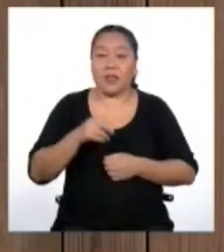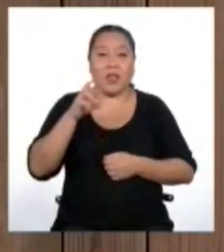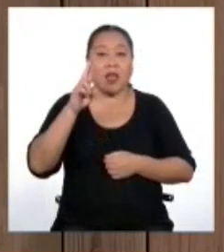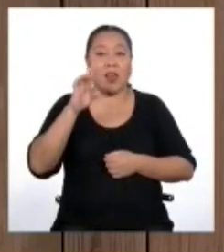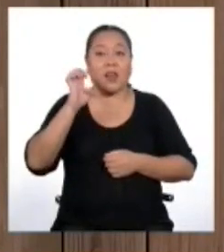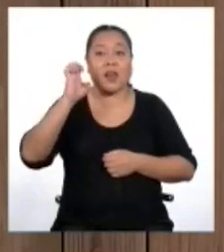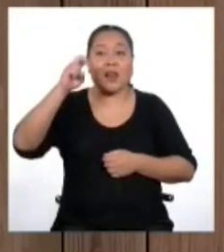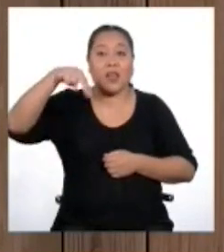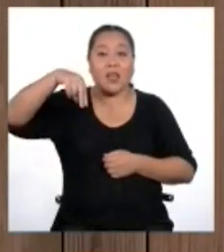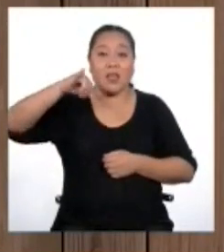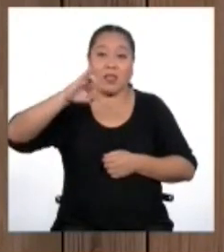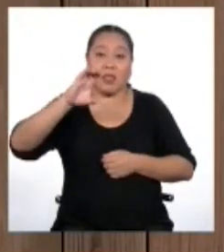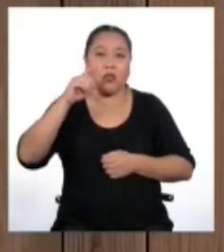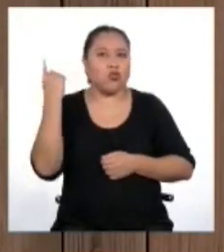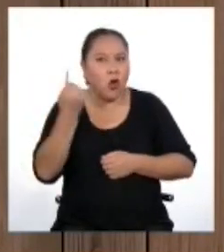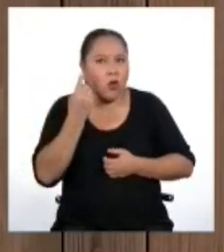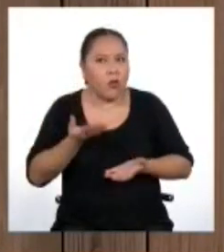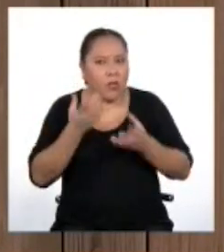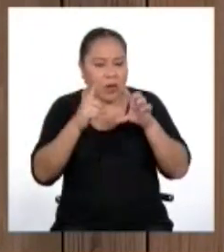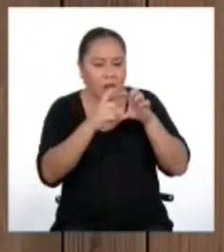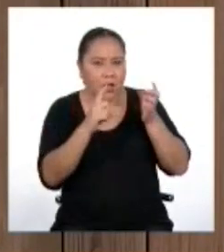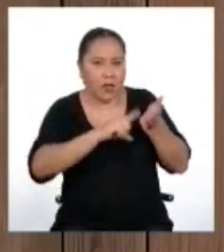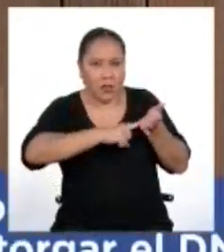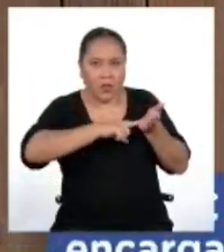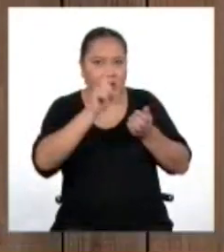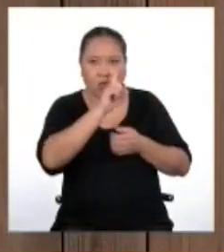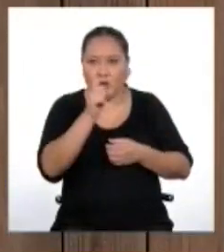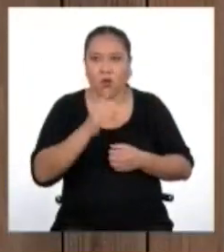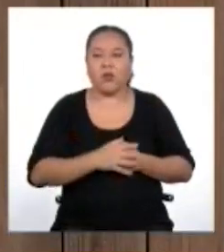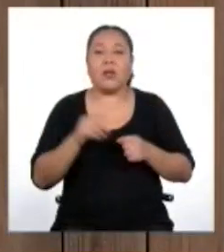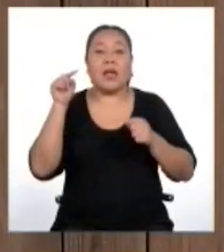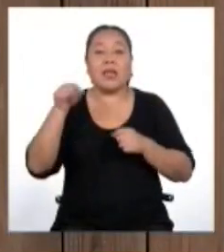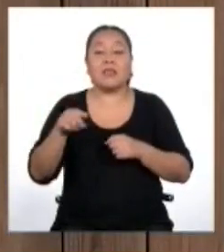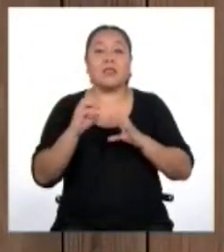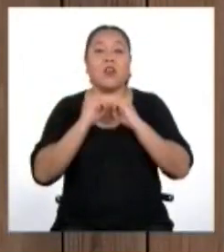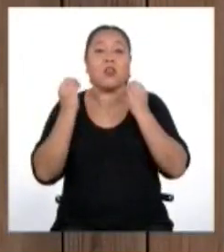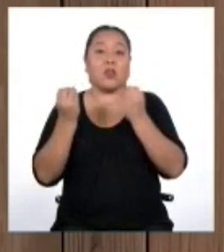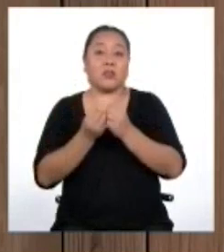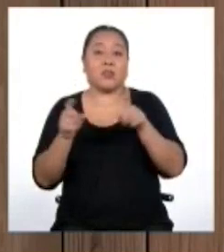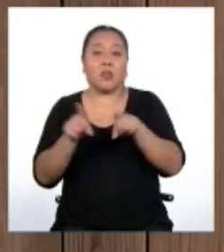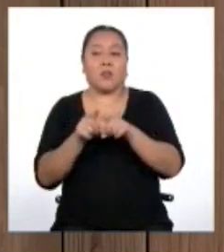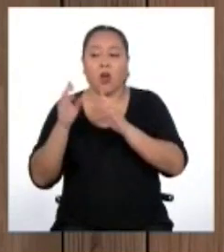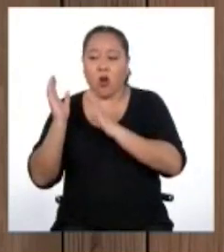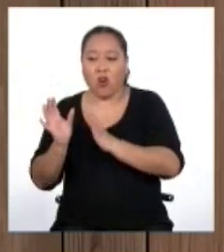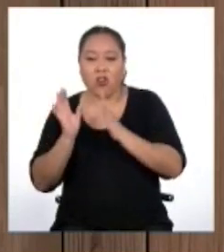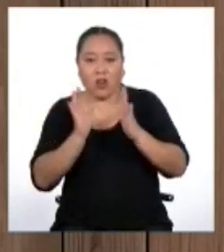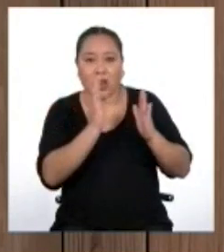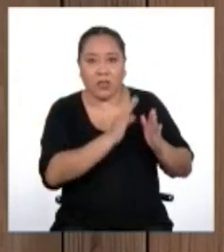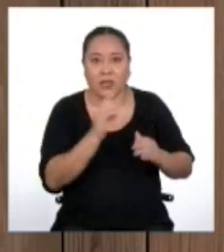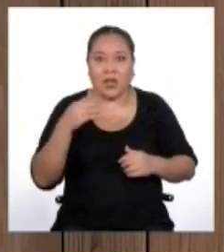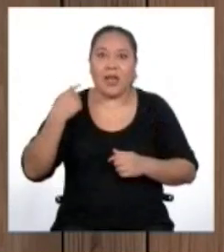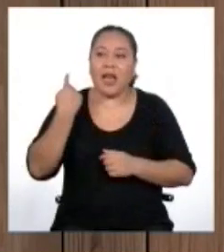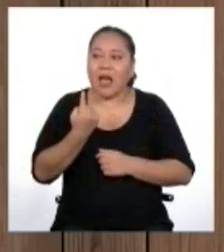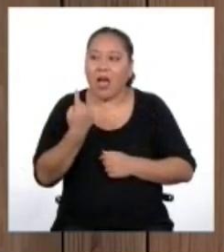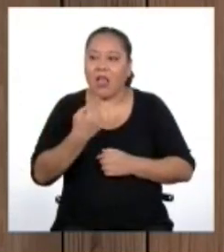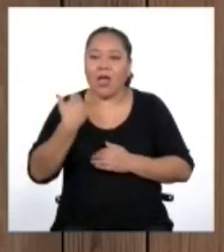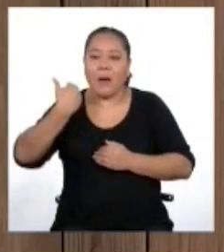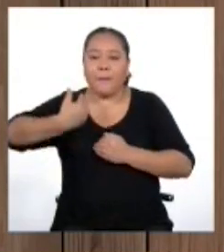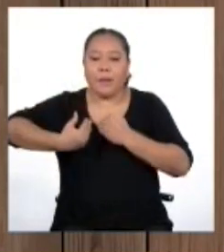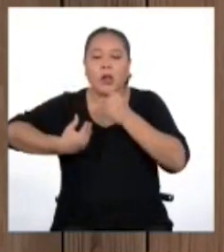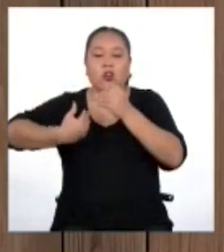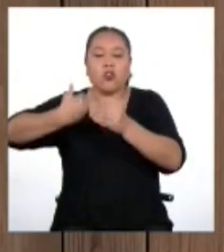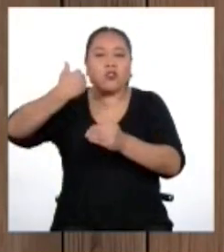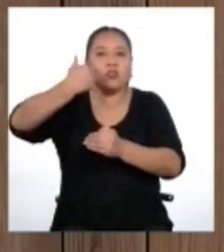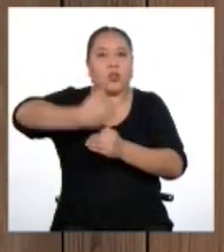solo se encarga de otorgar el DNI, este organismo se encarga de organizar todos los procesos que permitan que